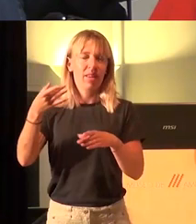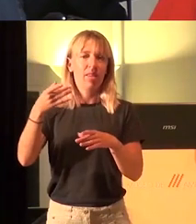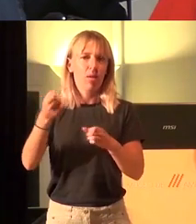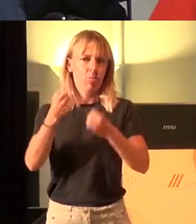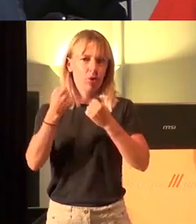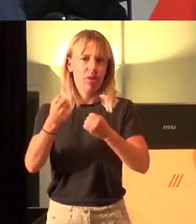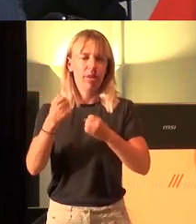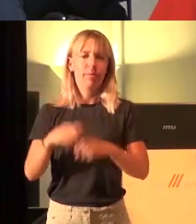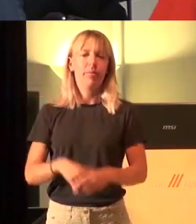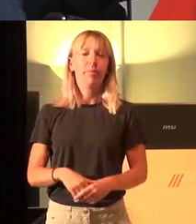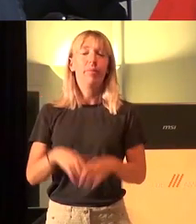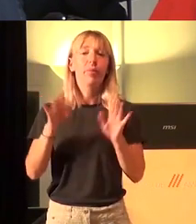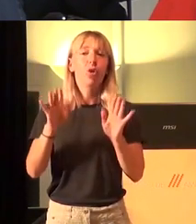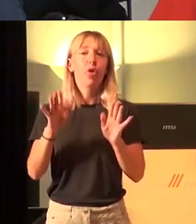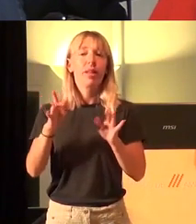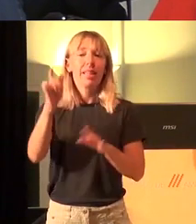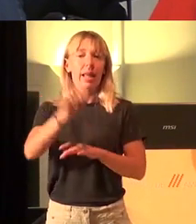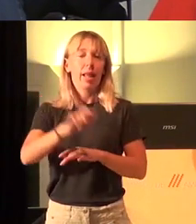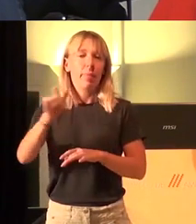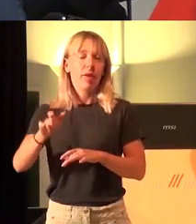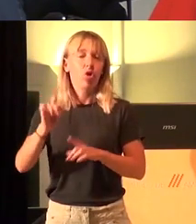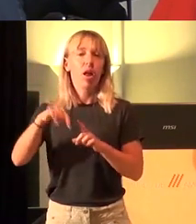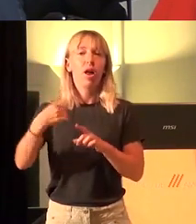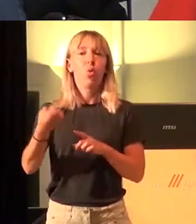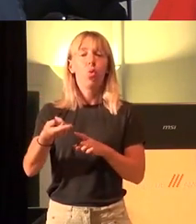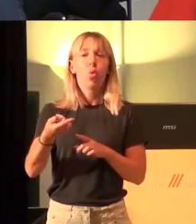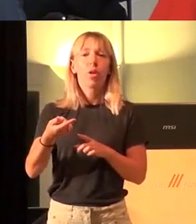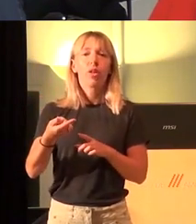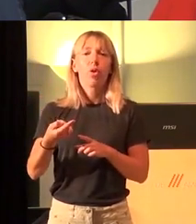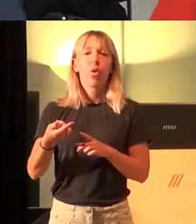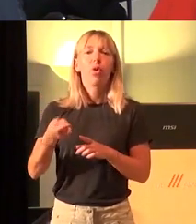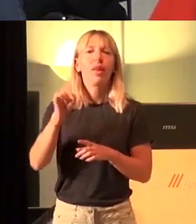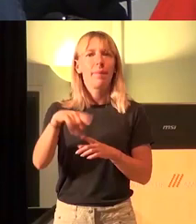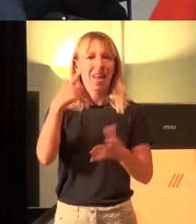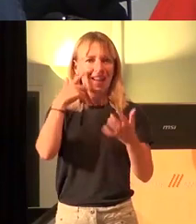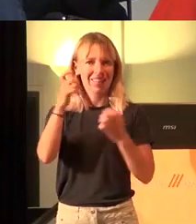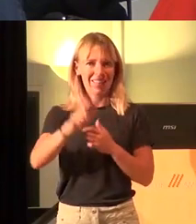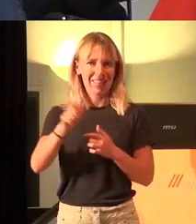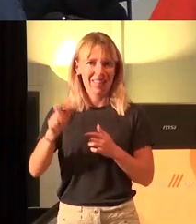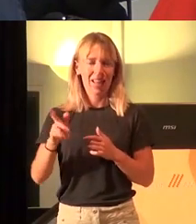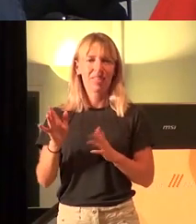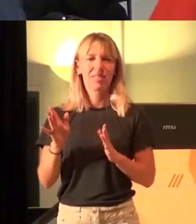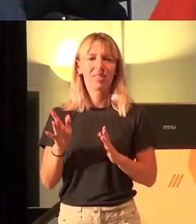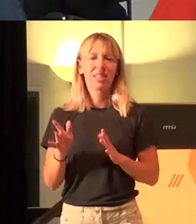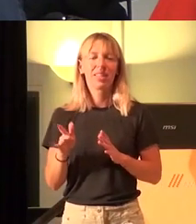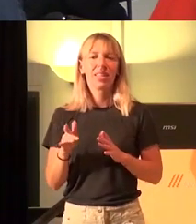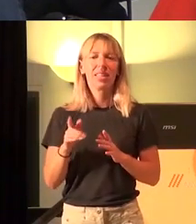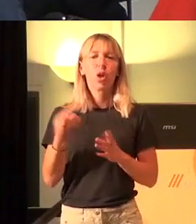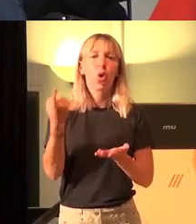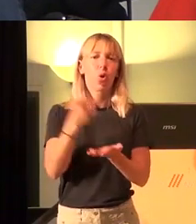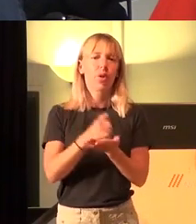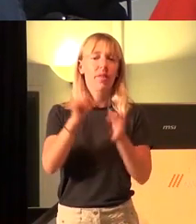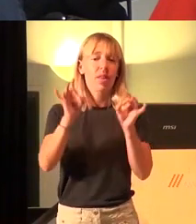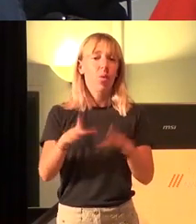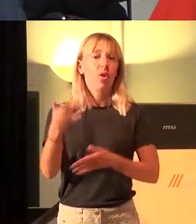muy potente. Entonces, en el personal. Luego, la diversidad e inclusión entre los artistas. Y de nuevo,